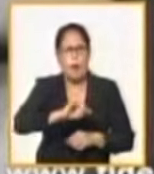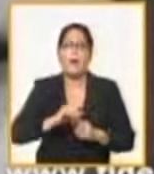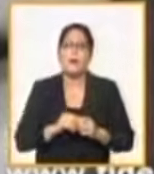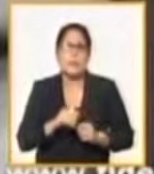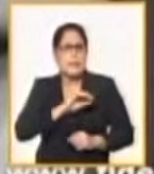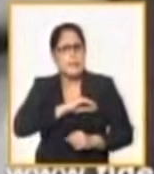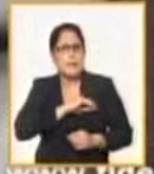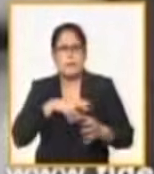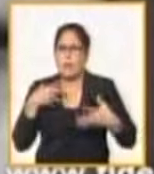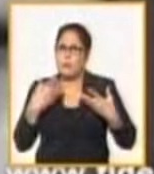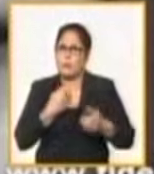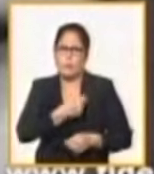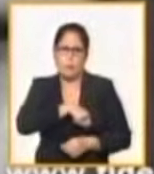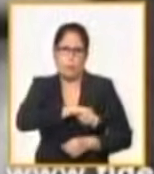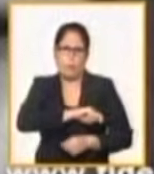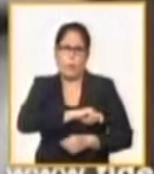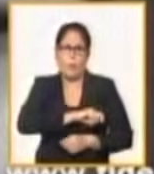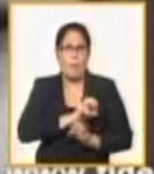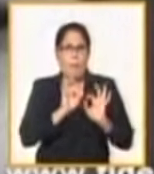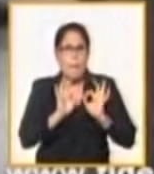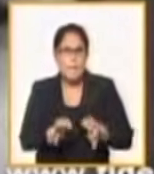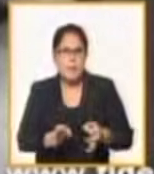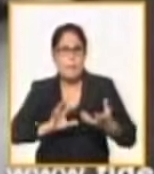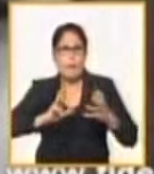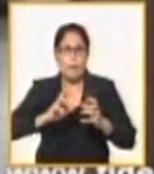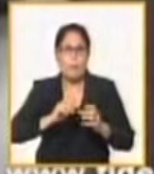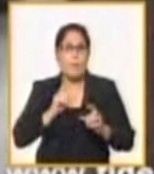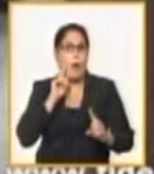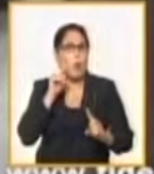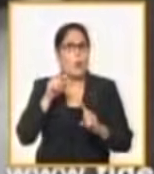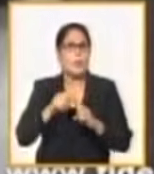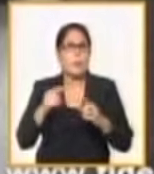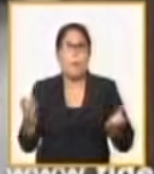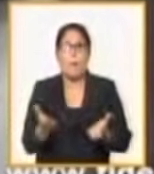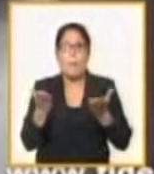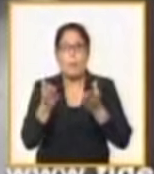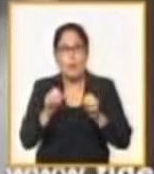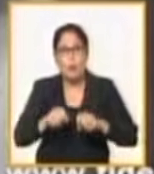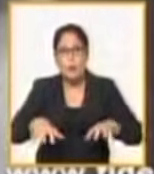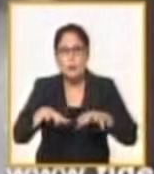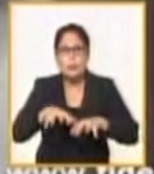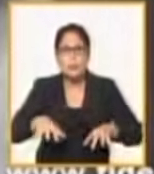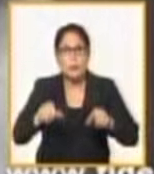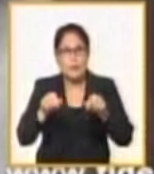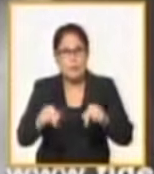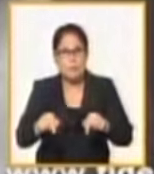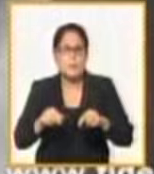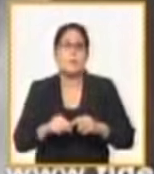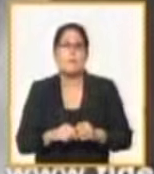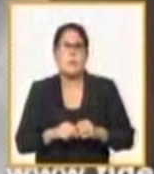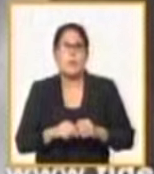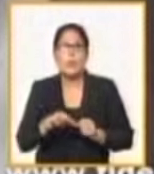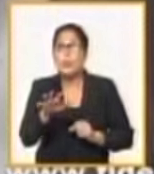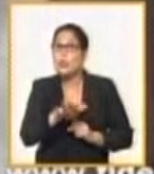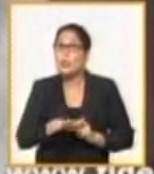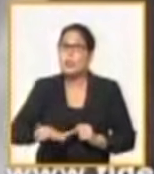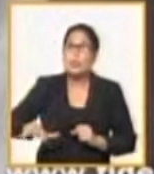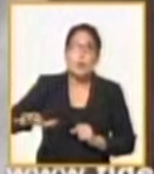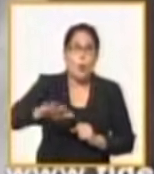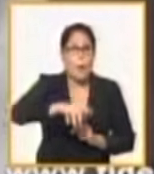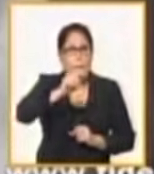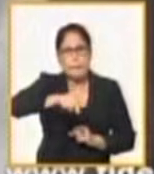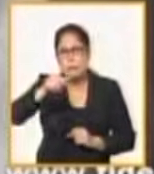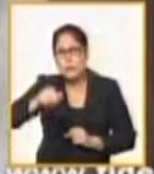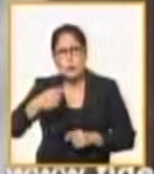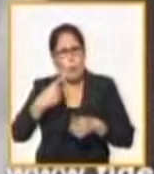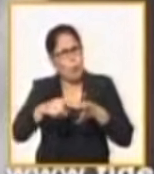pueblo. De la misma manera debemos propiciar las condiciones para que todos esos bienes